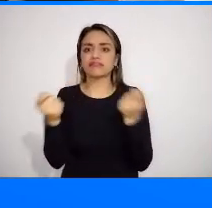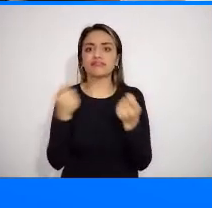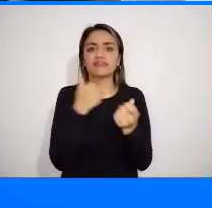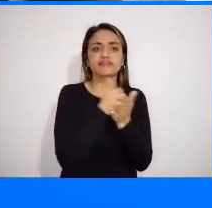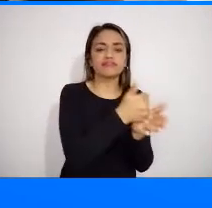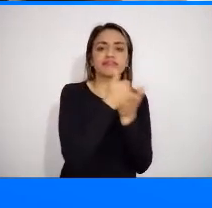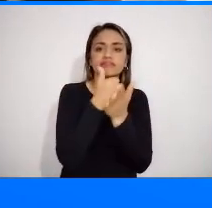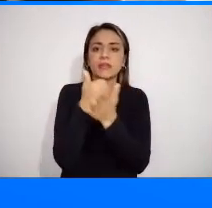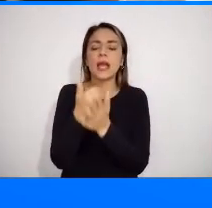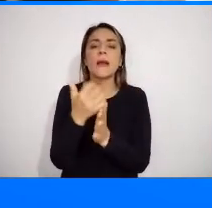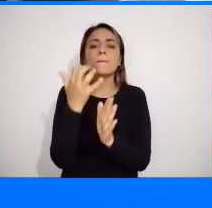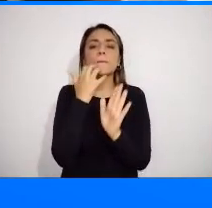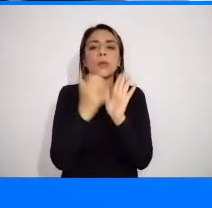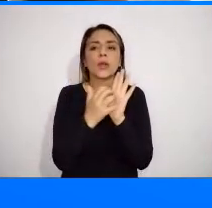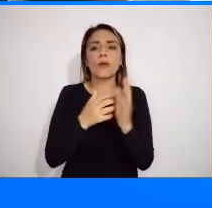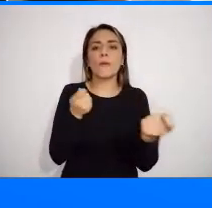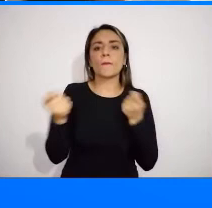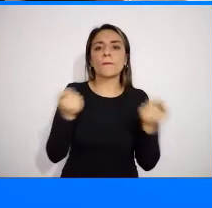por ejemplo,